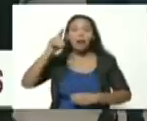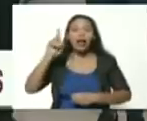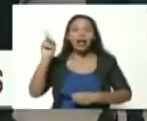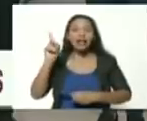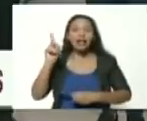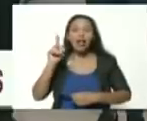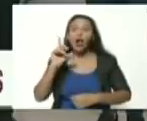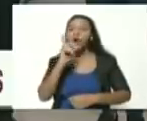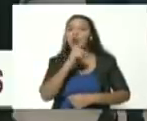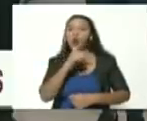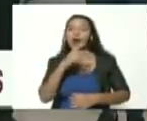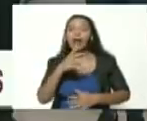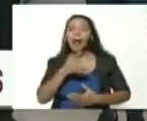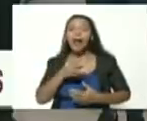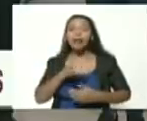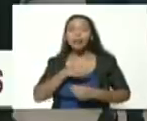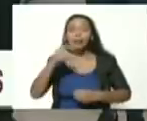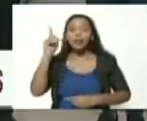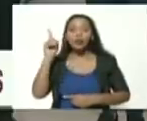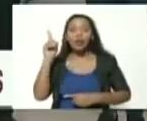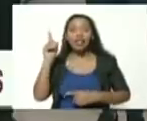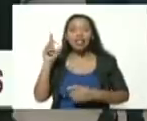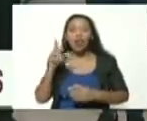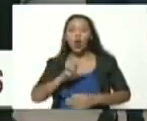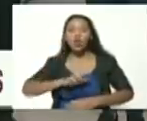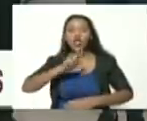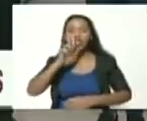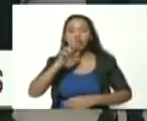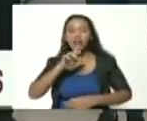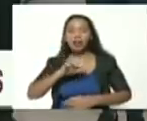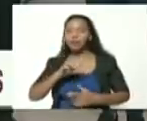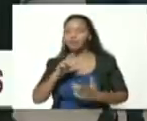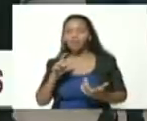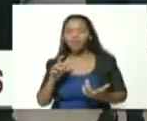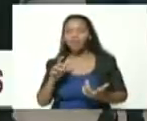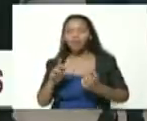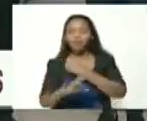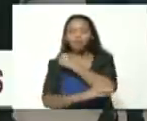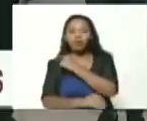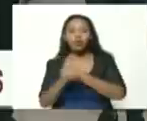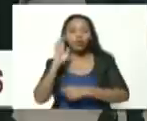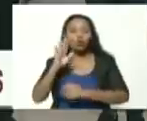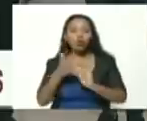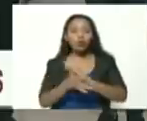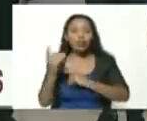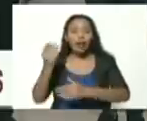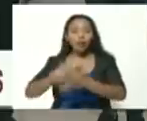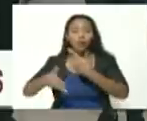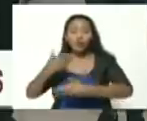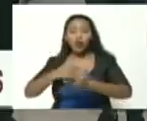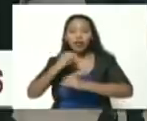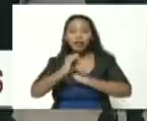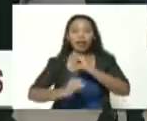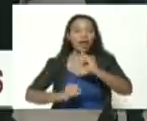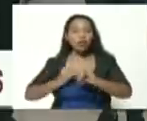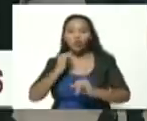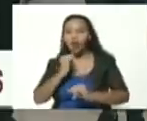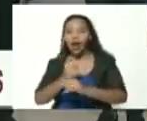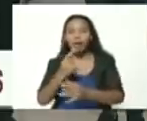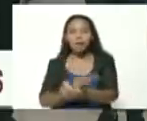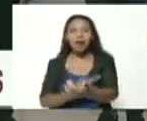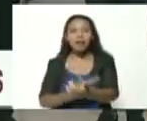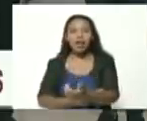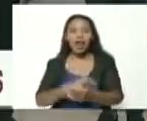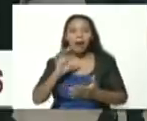desalmada, es bárbara, es salvaje. Así que aquí está la verdadera cooperación internacional, la hermandad